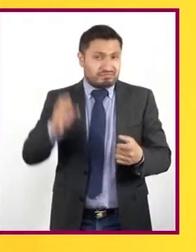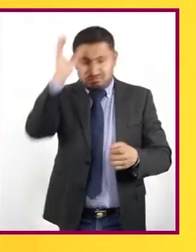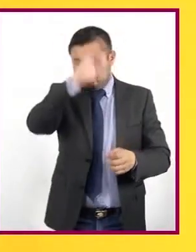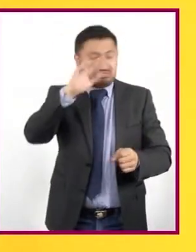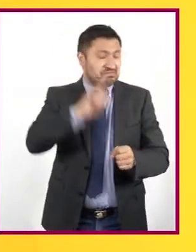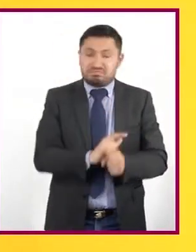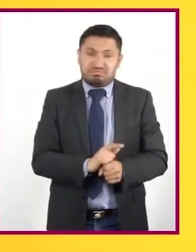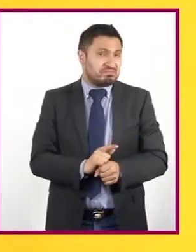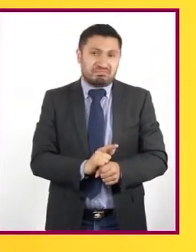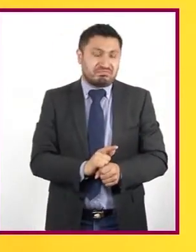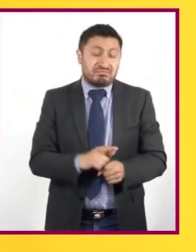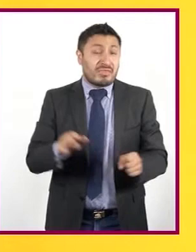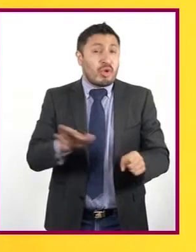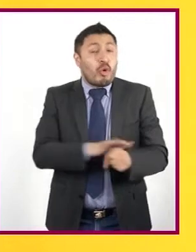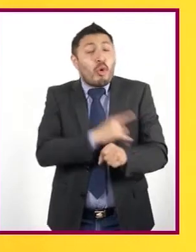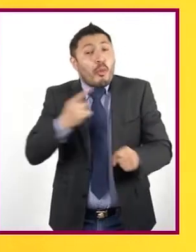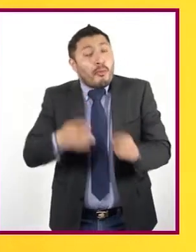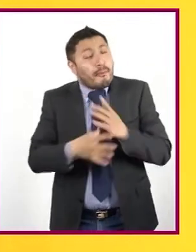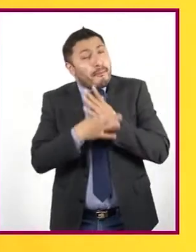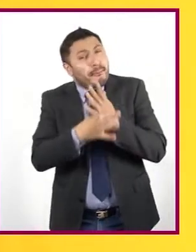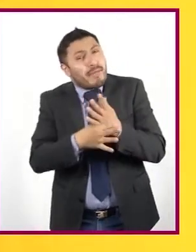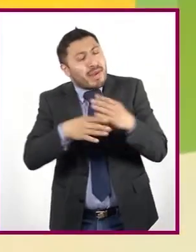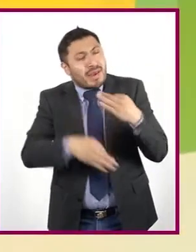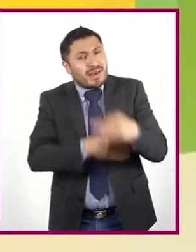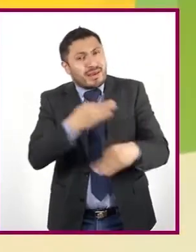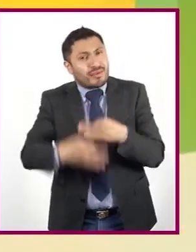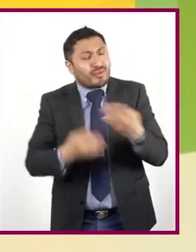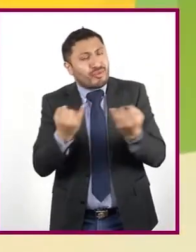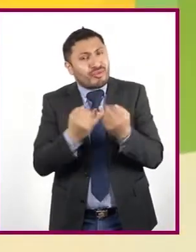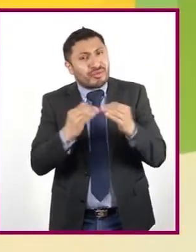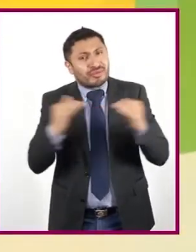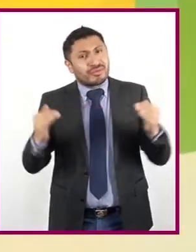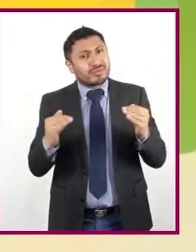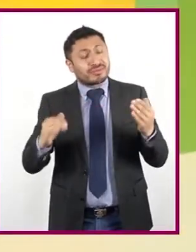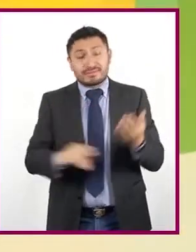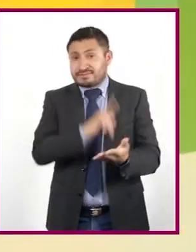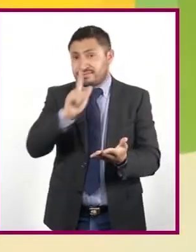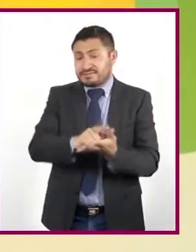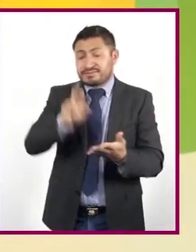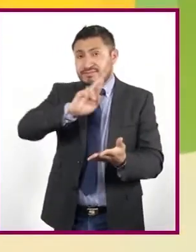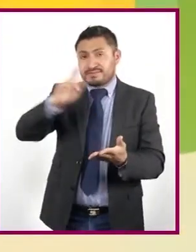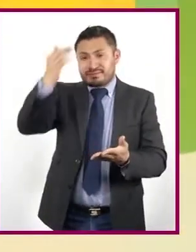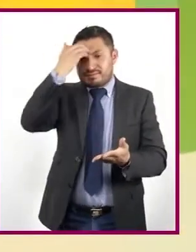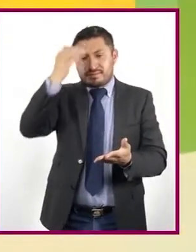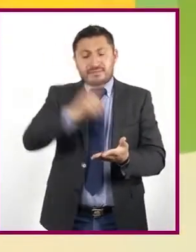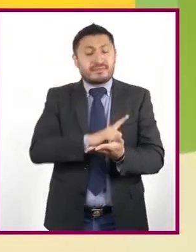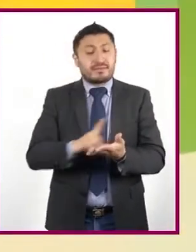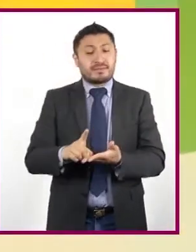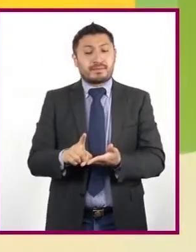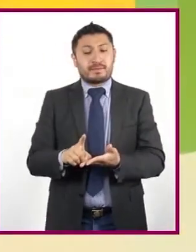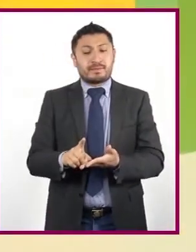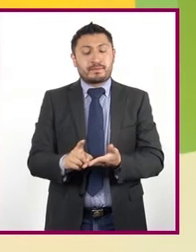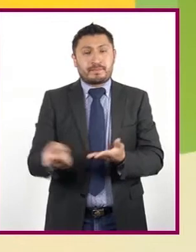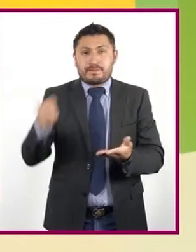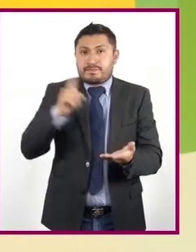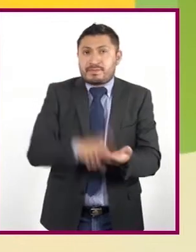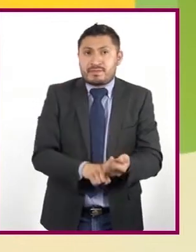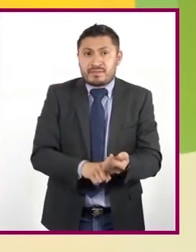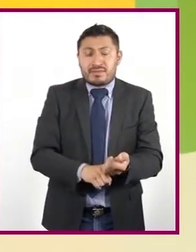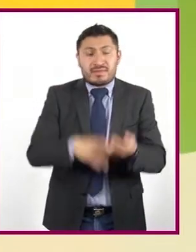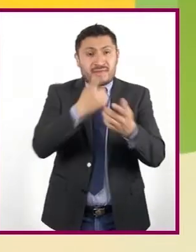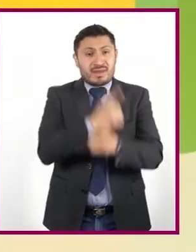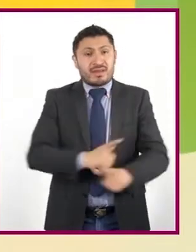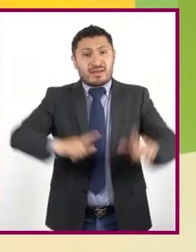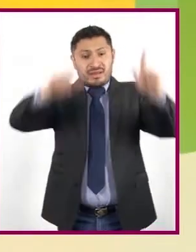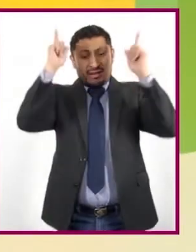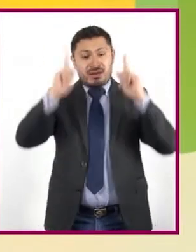culturalmente, ¿por qué se dice que somos iguales? La ley reconoce nuestros derechos, entre ellos el de libertad